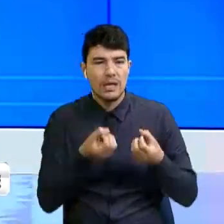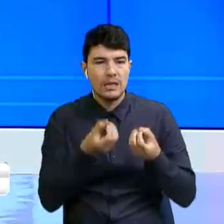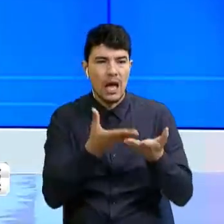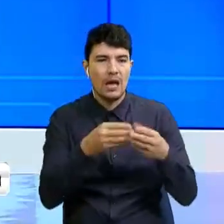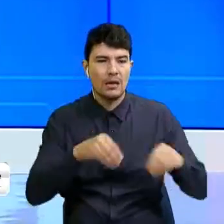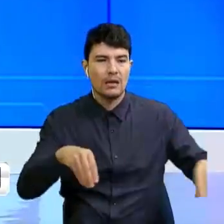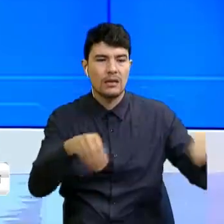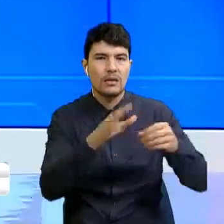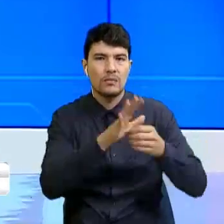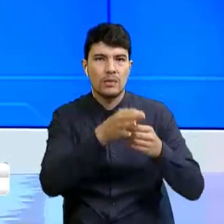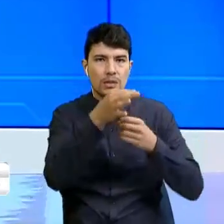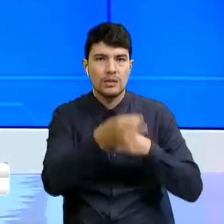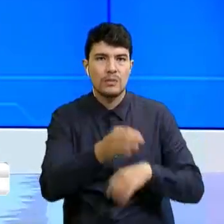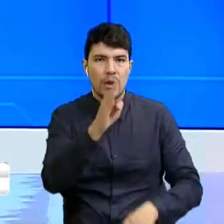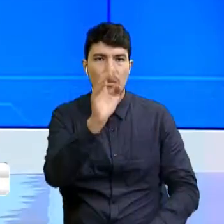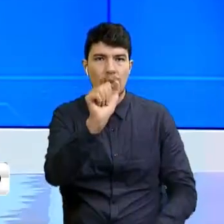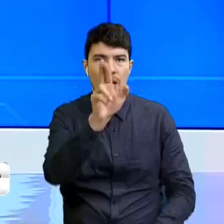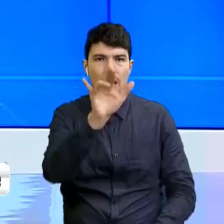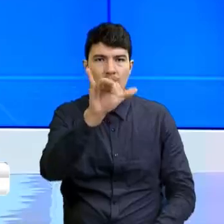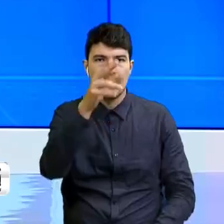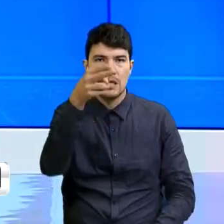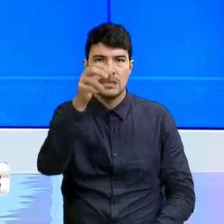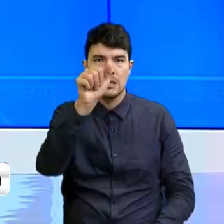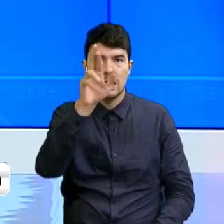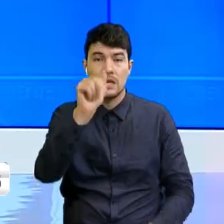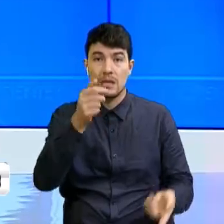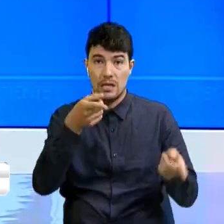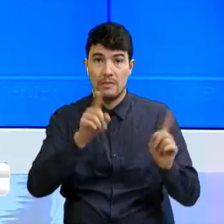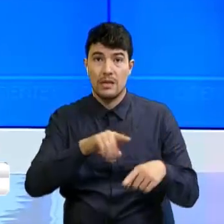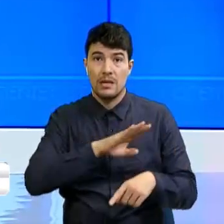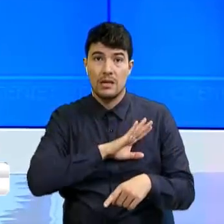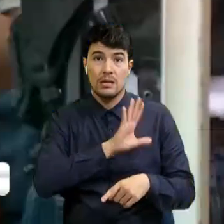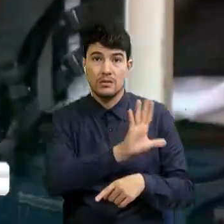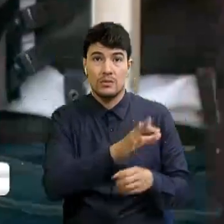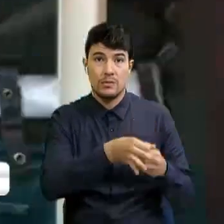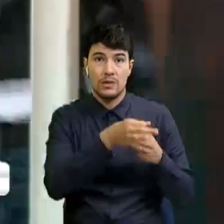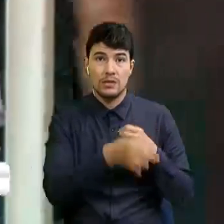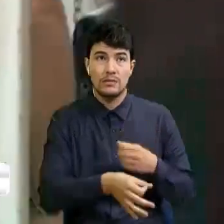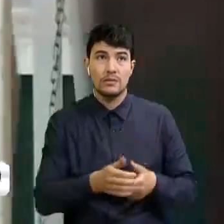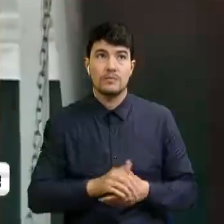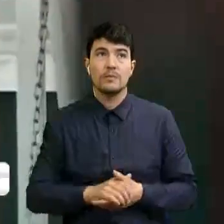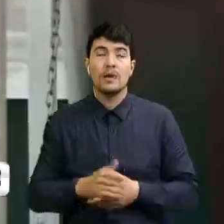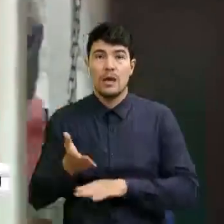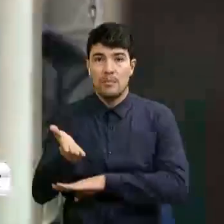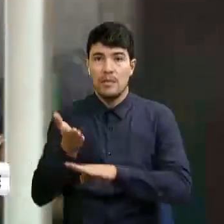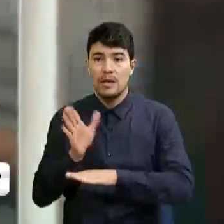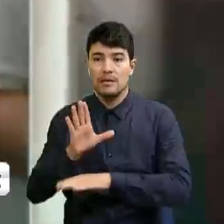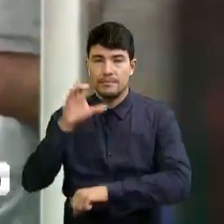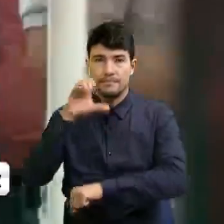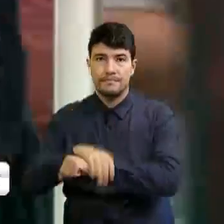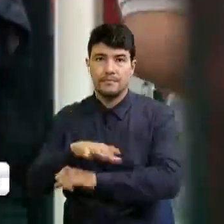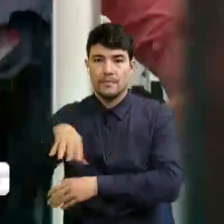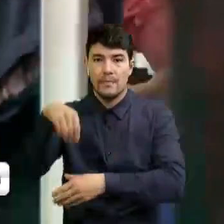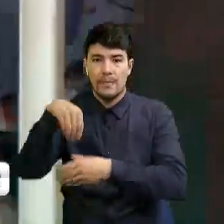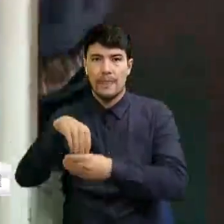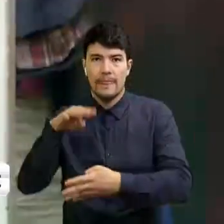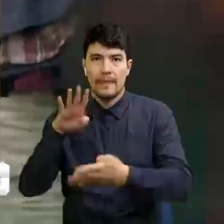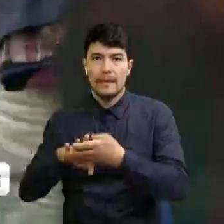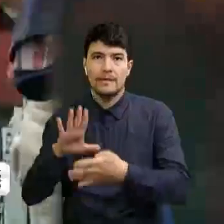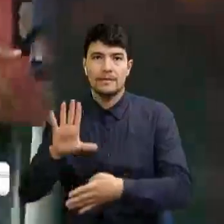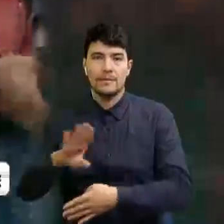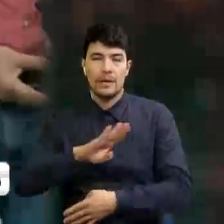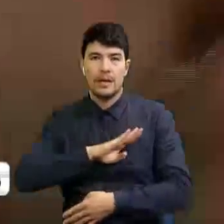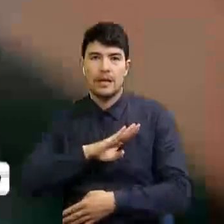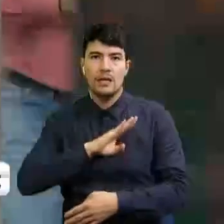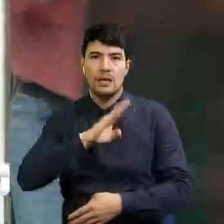municipio de barichara entre ellos el alcalde de esa localidad con el pedido de detención intramural para el alcalde de